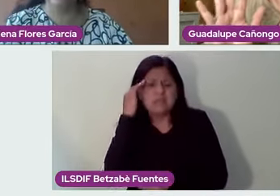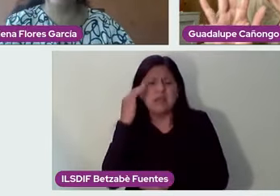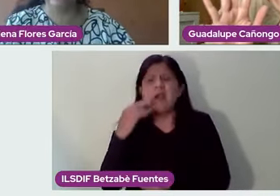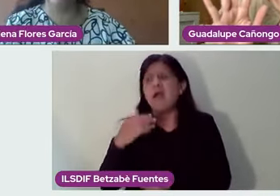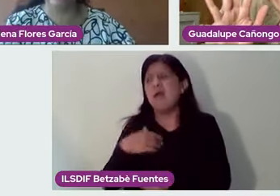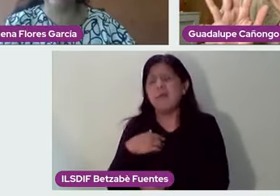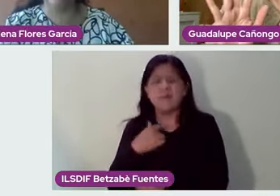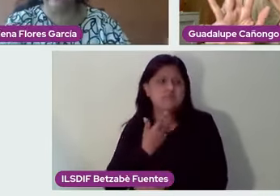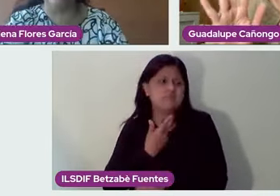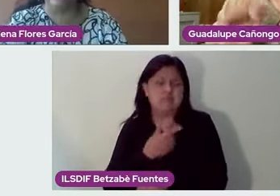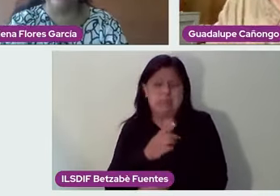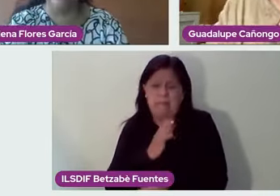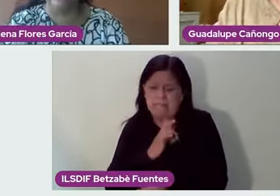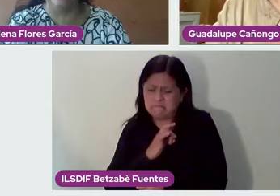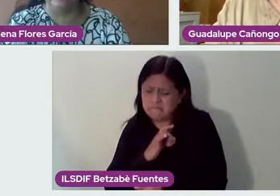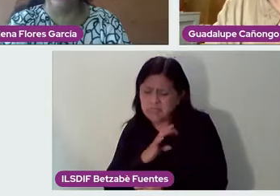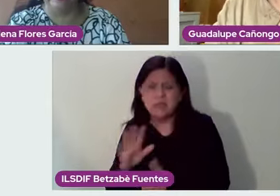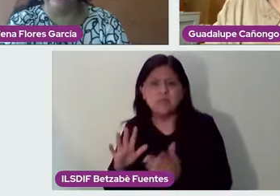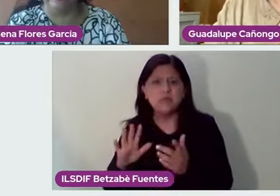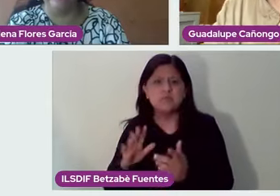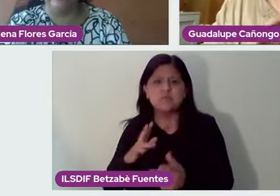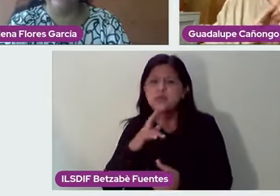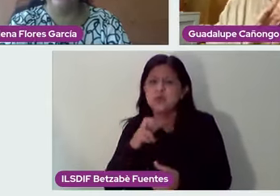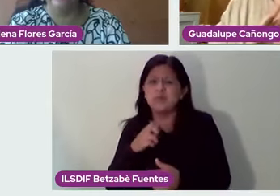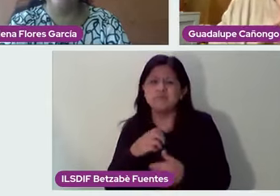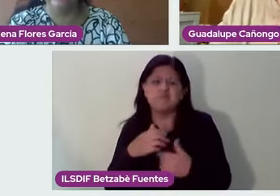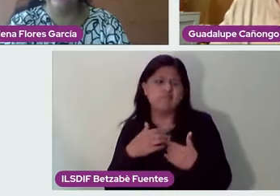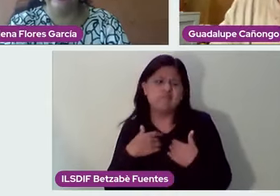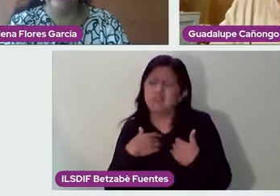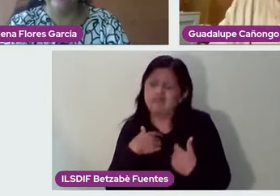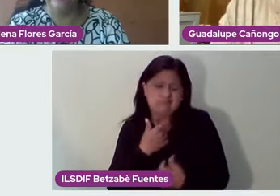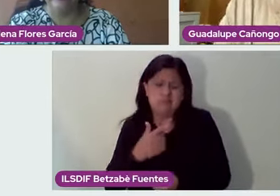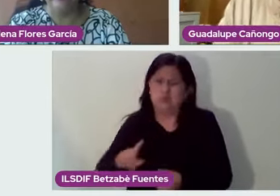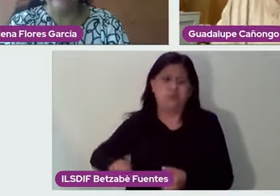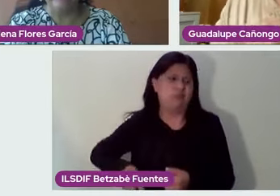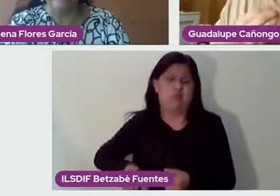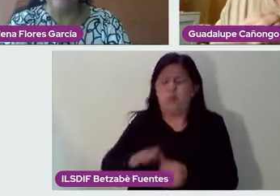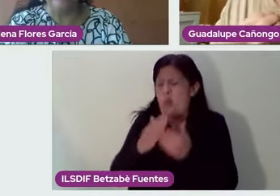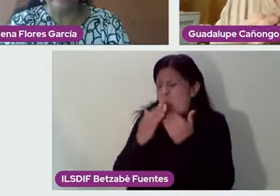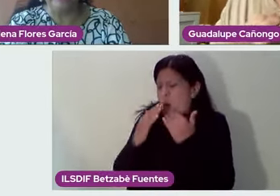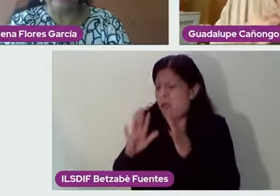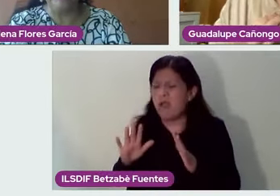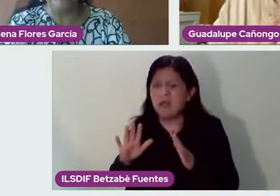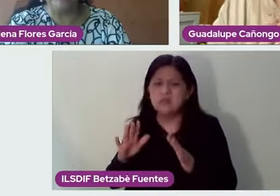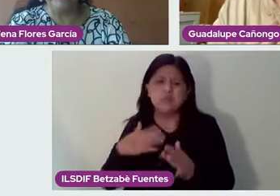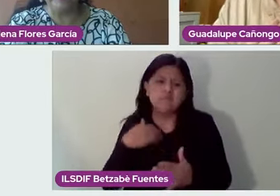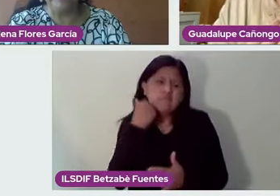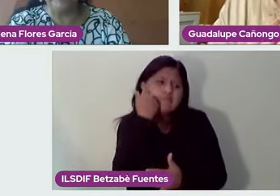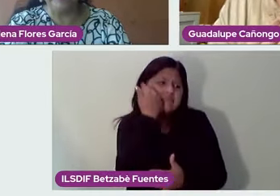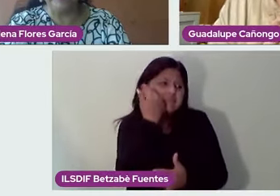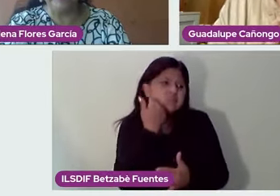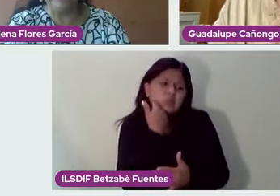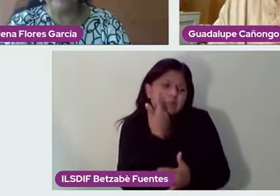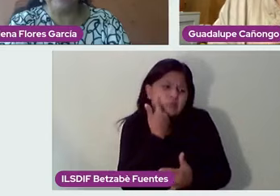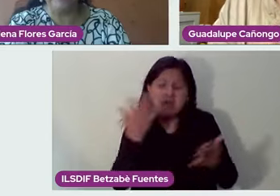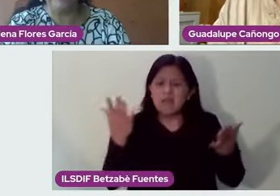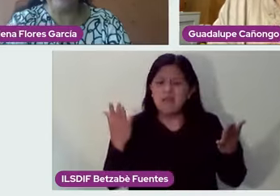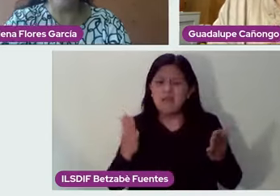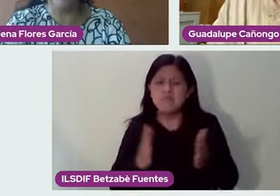¿no? No, no, no, yo no le entro a este tema. Entonces, eso es